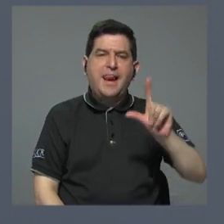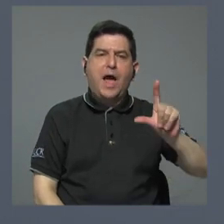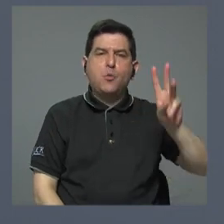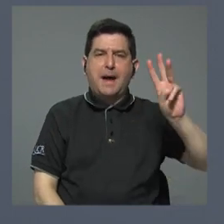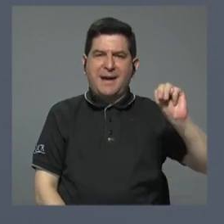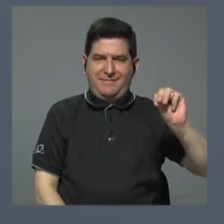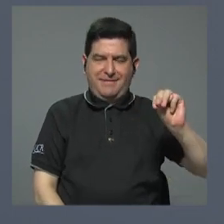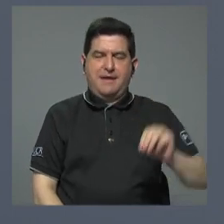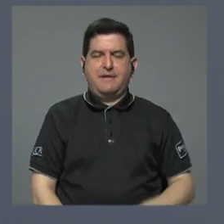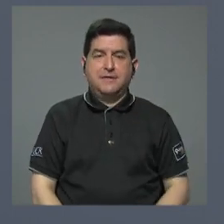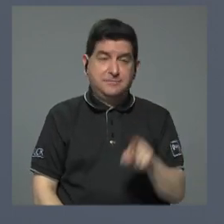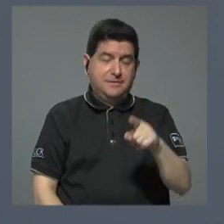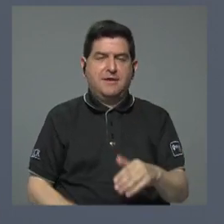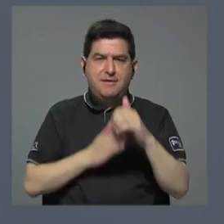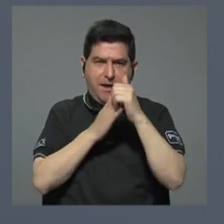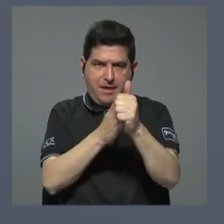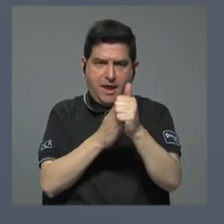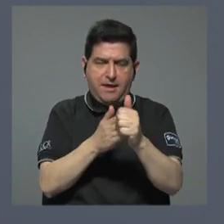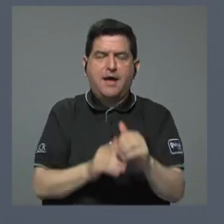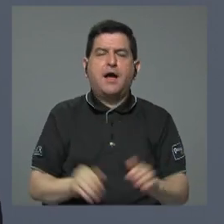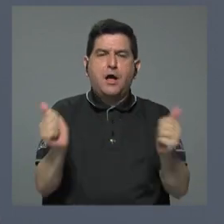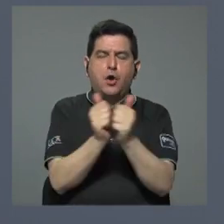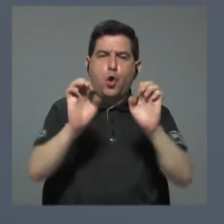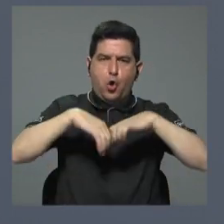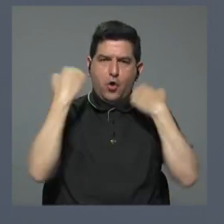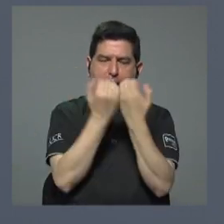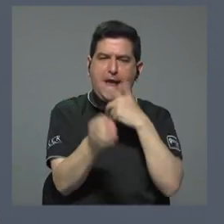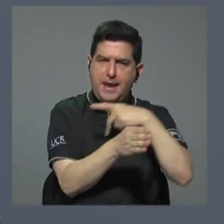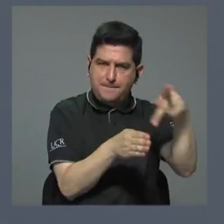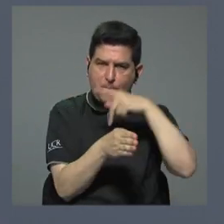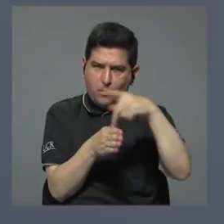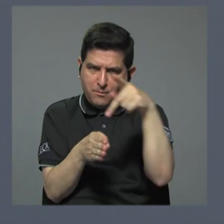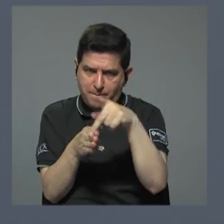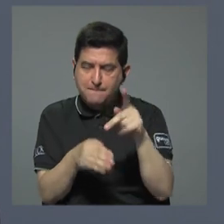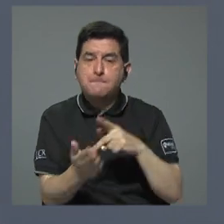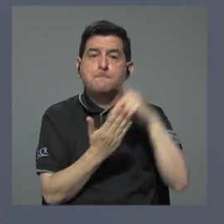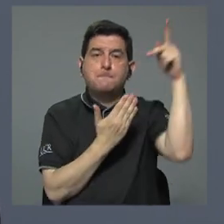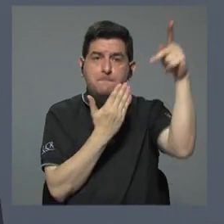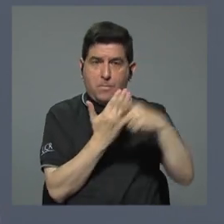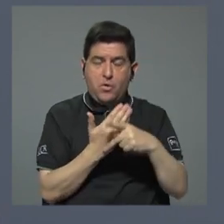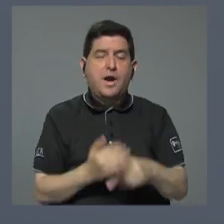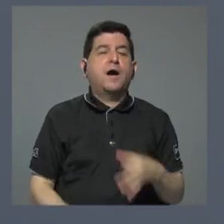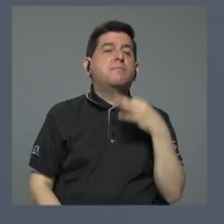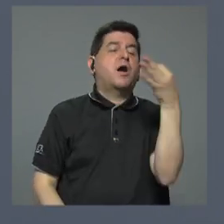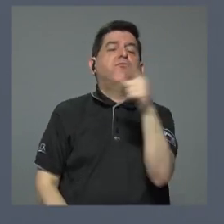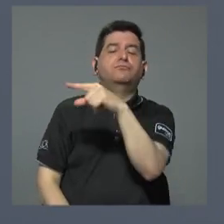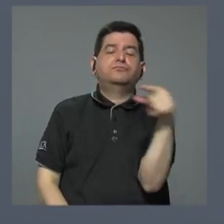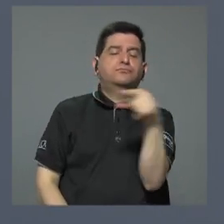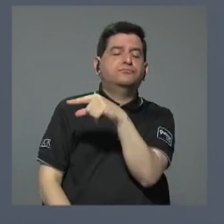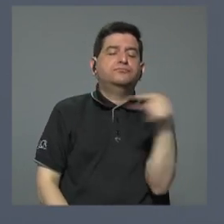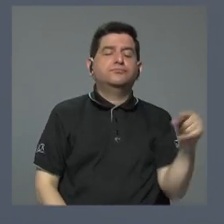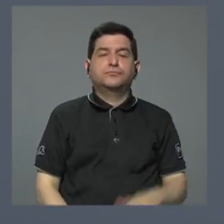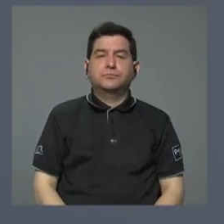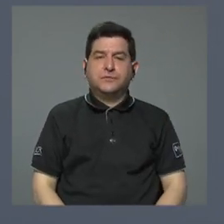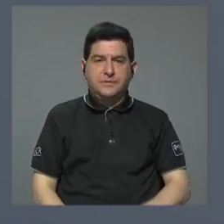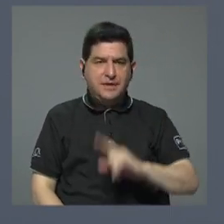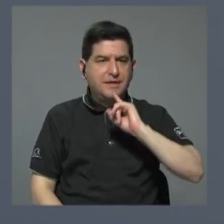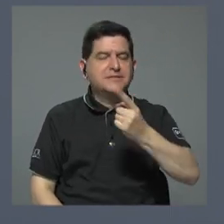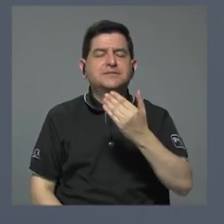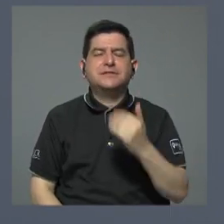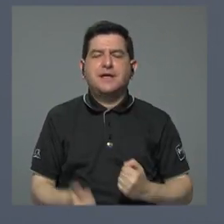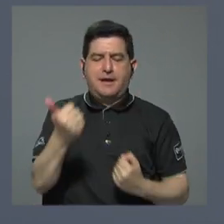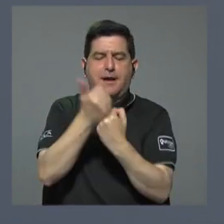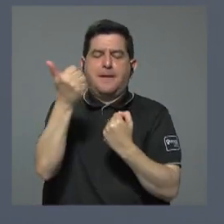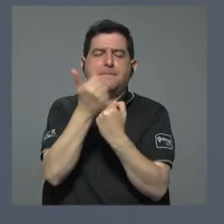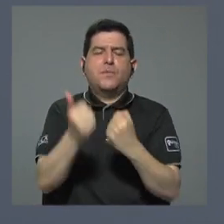Martínez, quien conducirá junto a este equipo de profesionales el programa durante las próximas semanas, le reiteramos nuestro apoyo